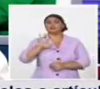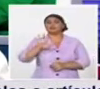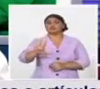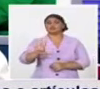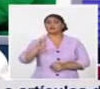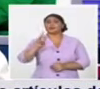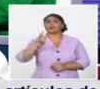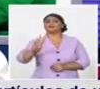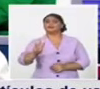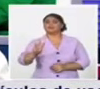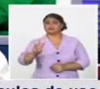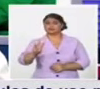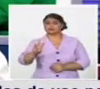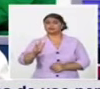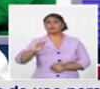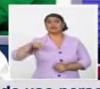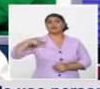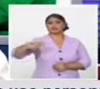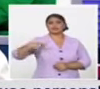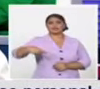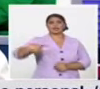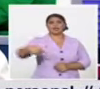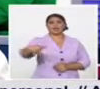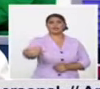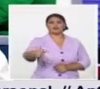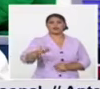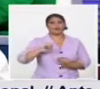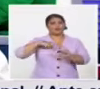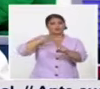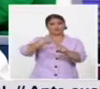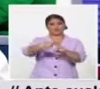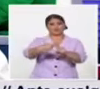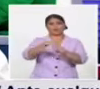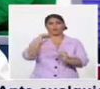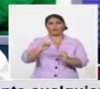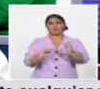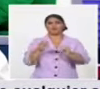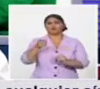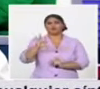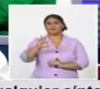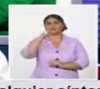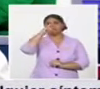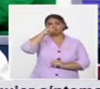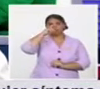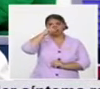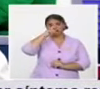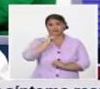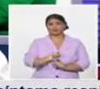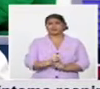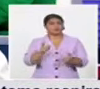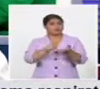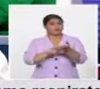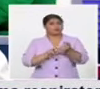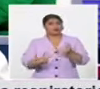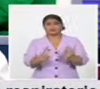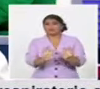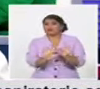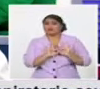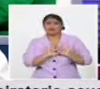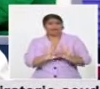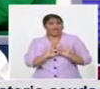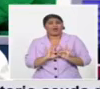como promedio diariamente. Importante La Habana, es verdad que es la que tiene el mayor número de casos, pero